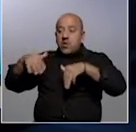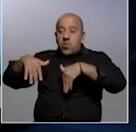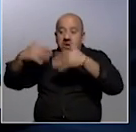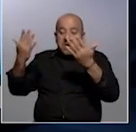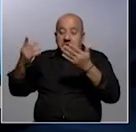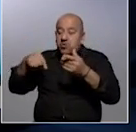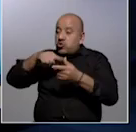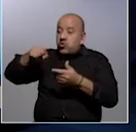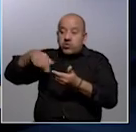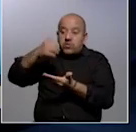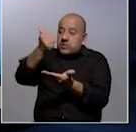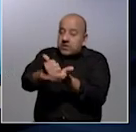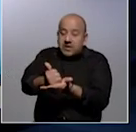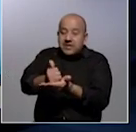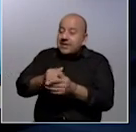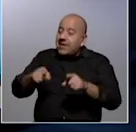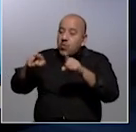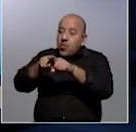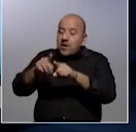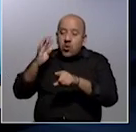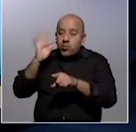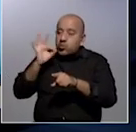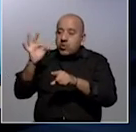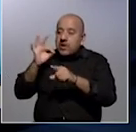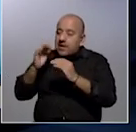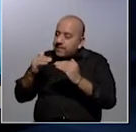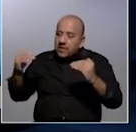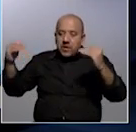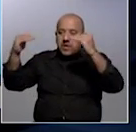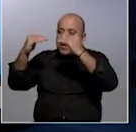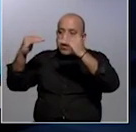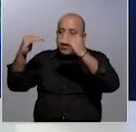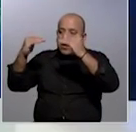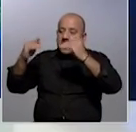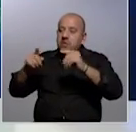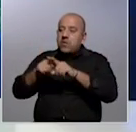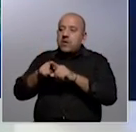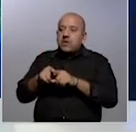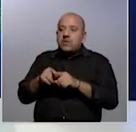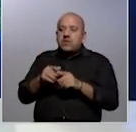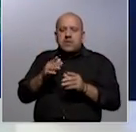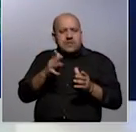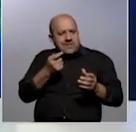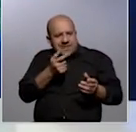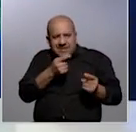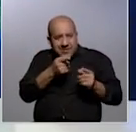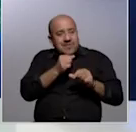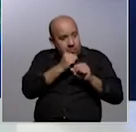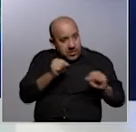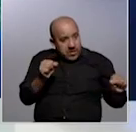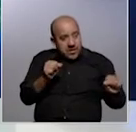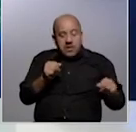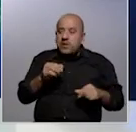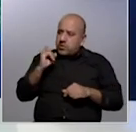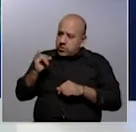habitas tenga las mismas oportunidades y utopía dicho así no no alcanzables y